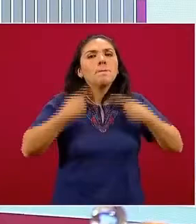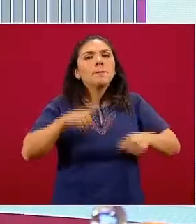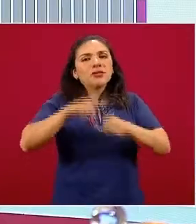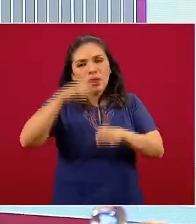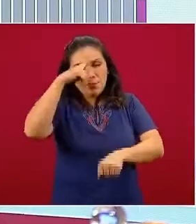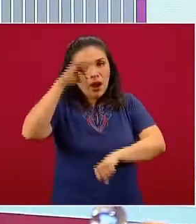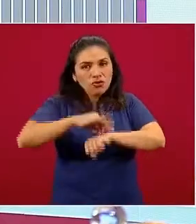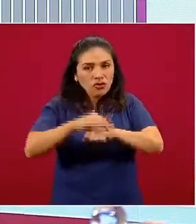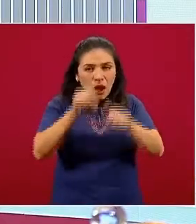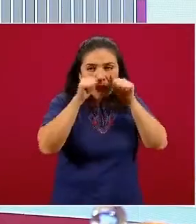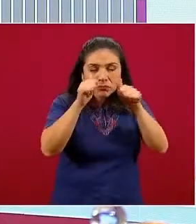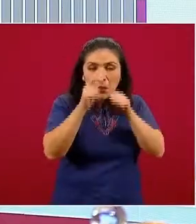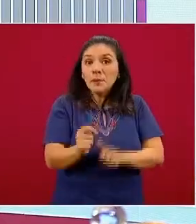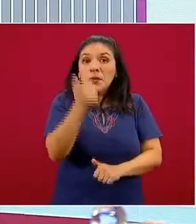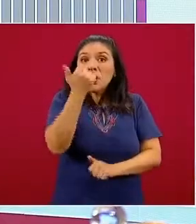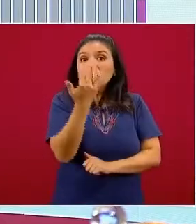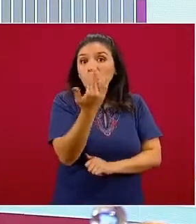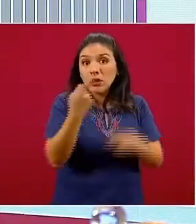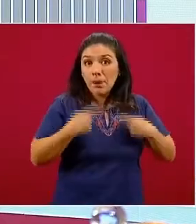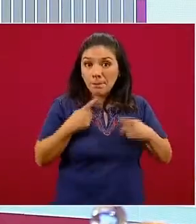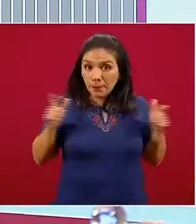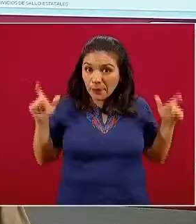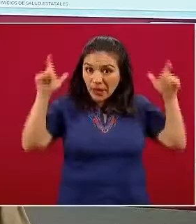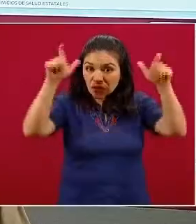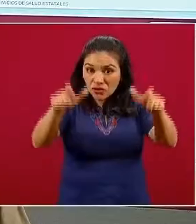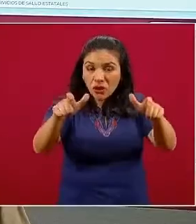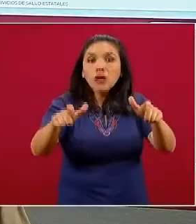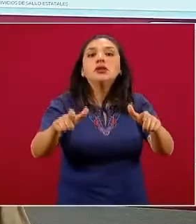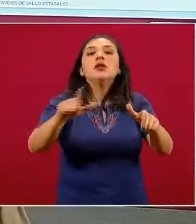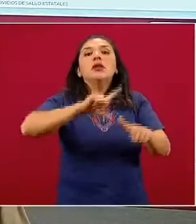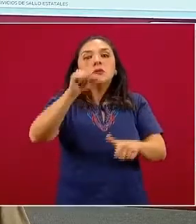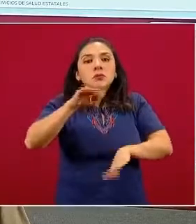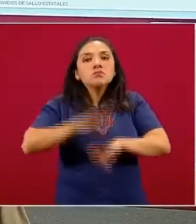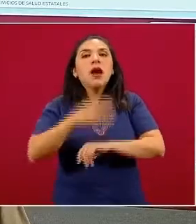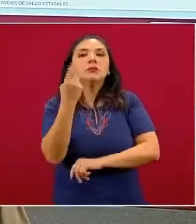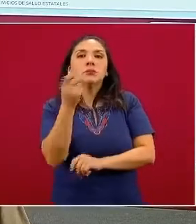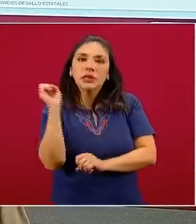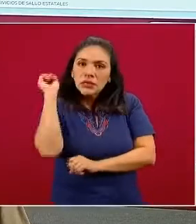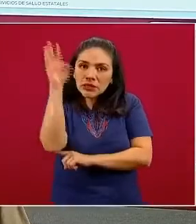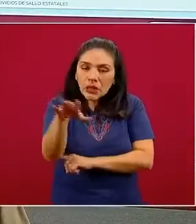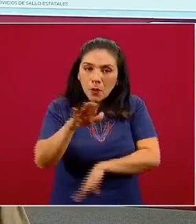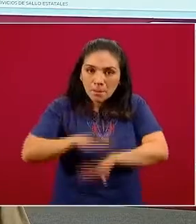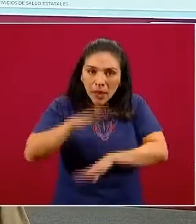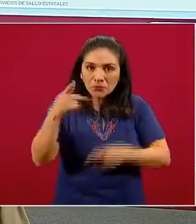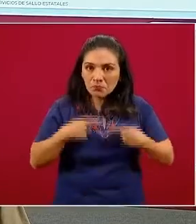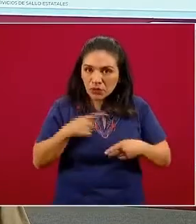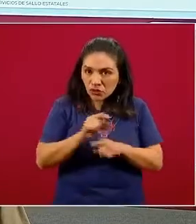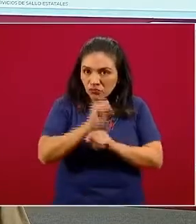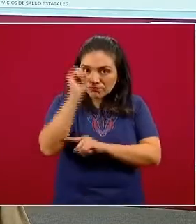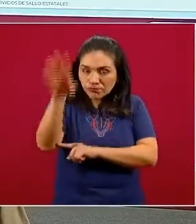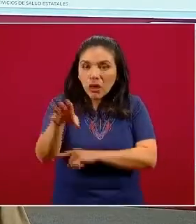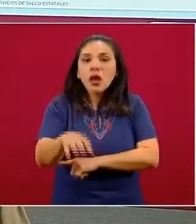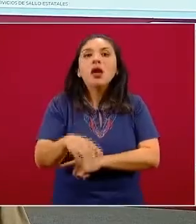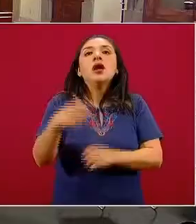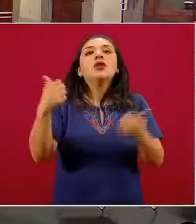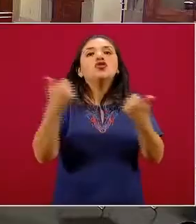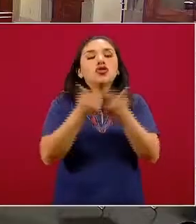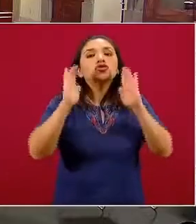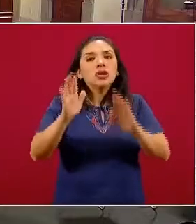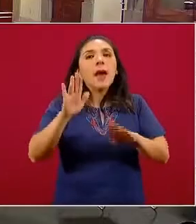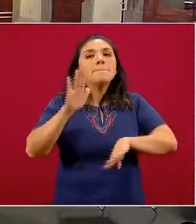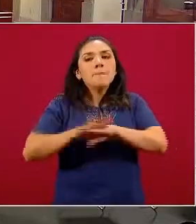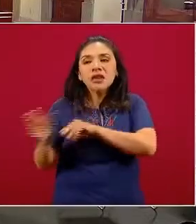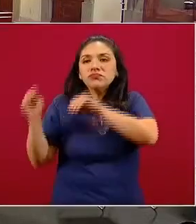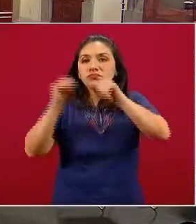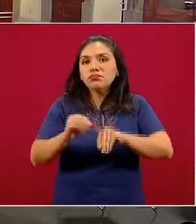médico, inicialmente 50 miembros del personal médico, otros 25 adicionales estarán siendo designados. Se ha contratado con